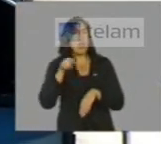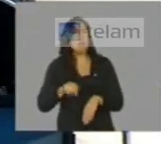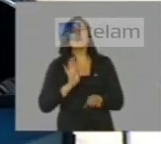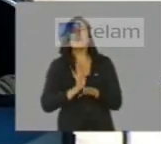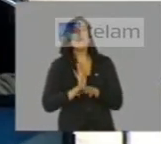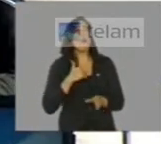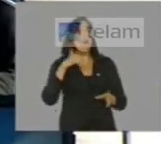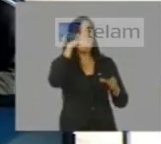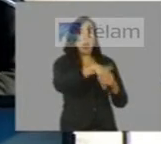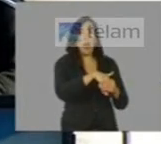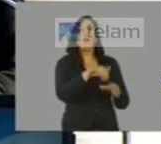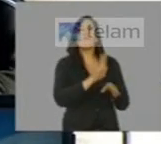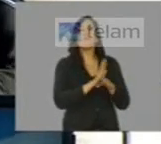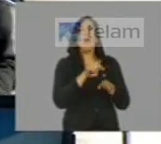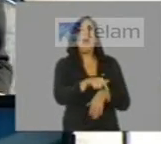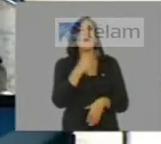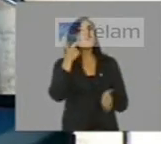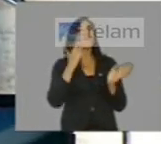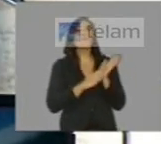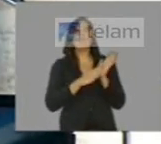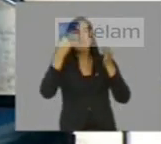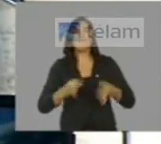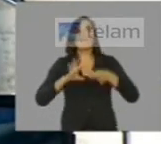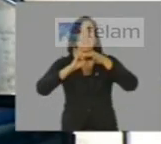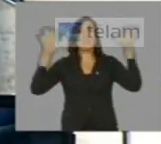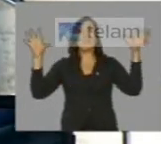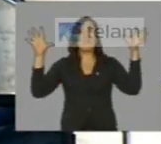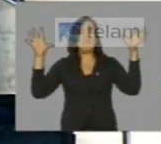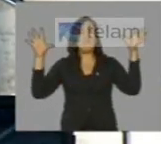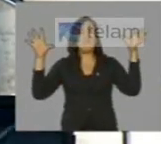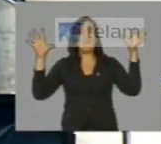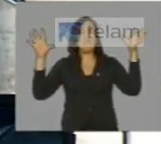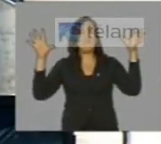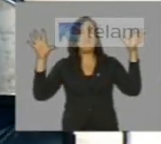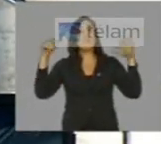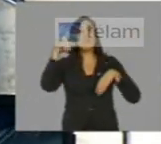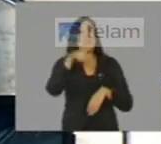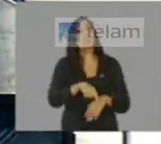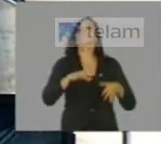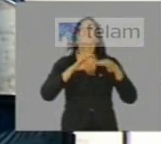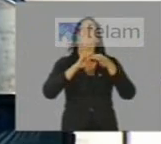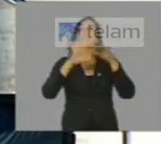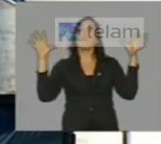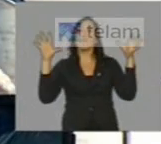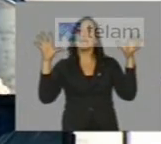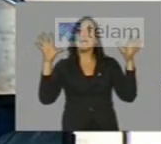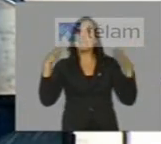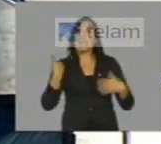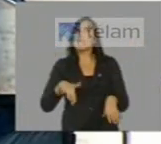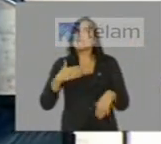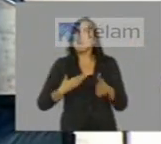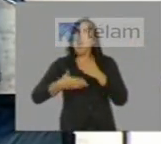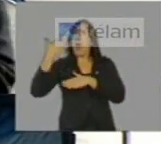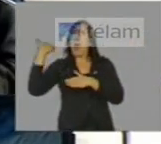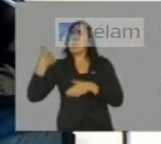profundo de la democracia, de esta democracia que tanto nos costó